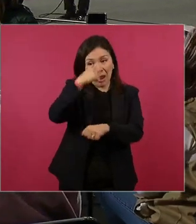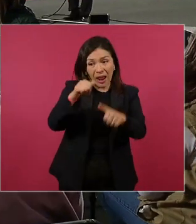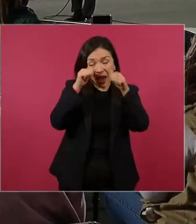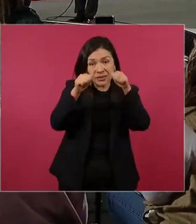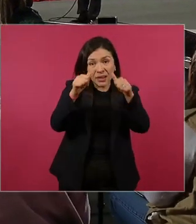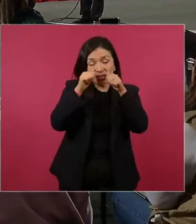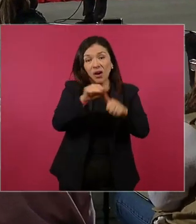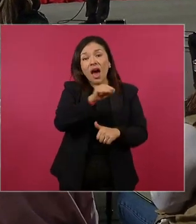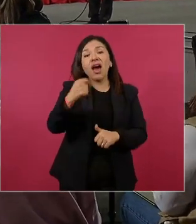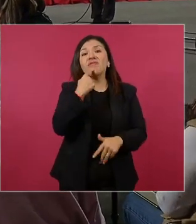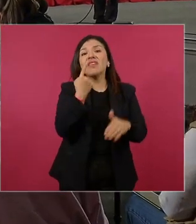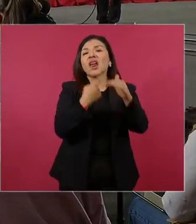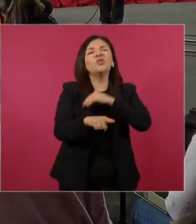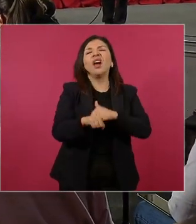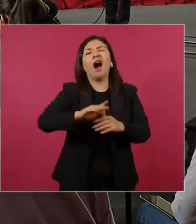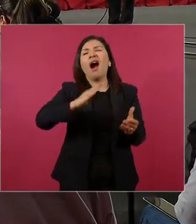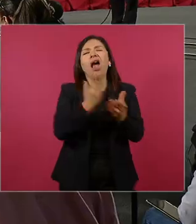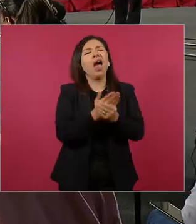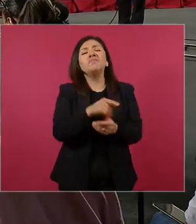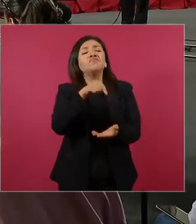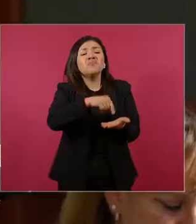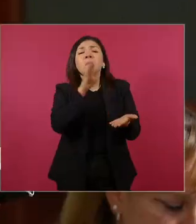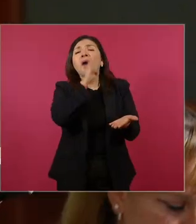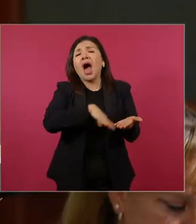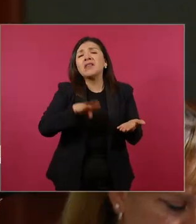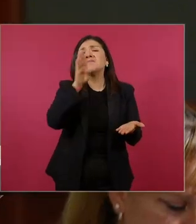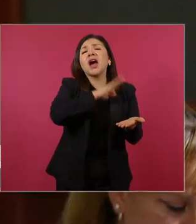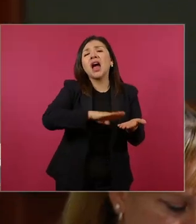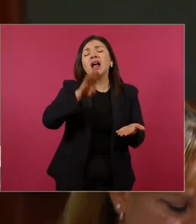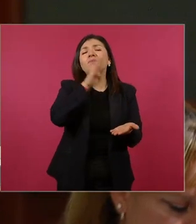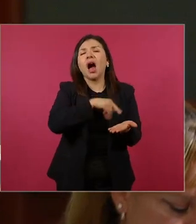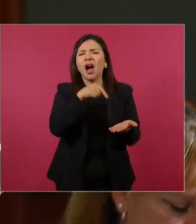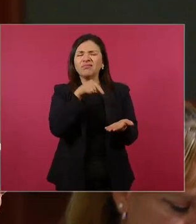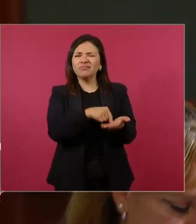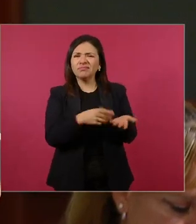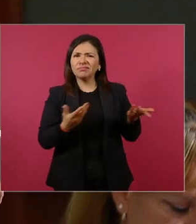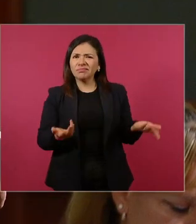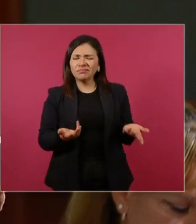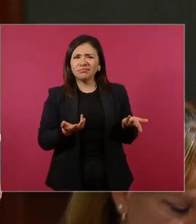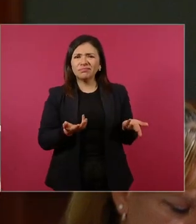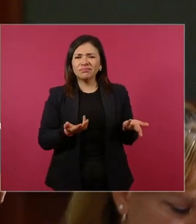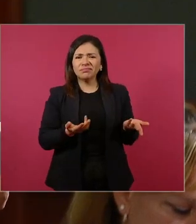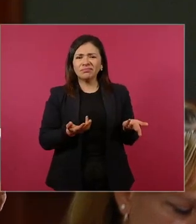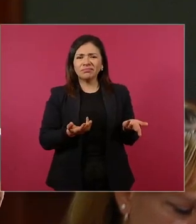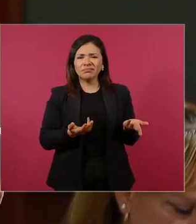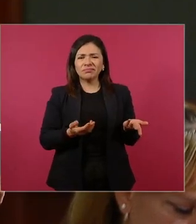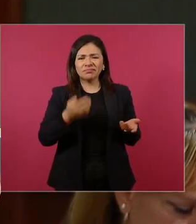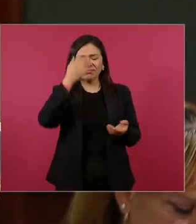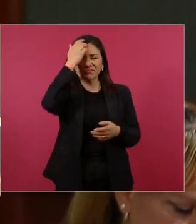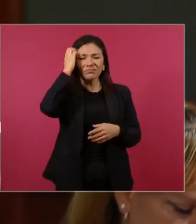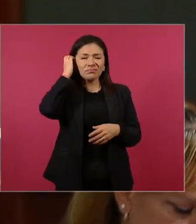las denuncias que se hacen. Esto se tiene que